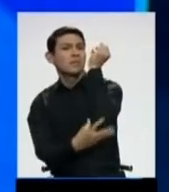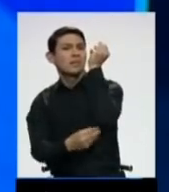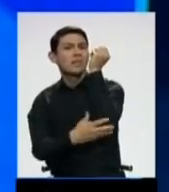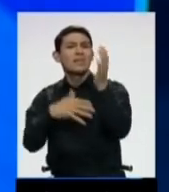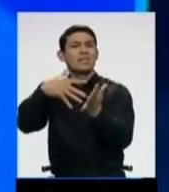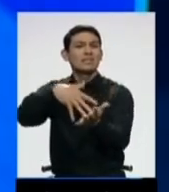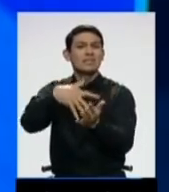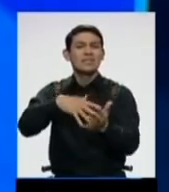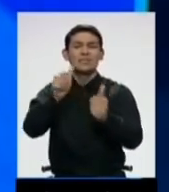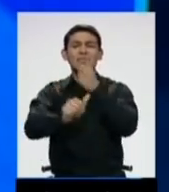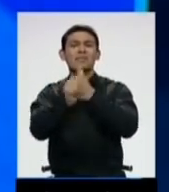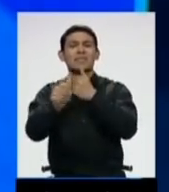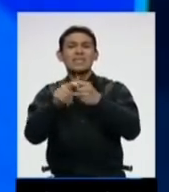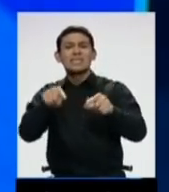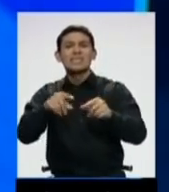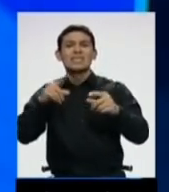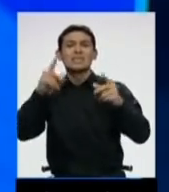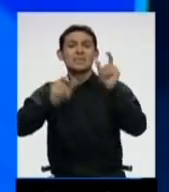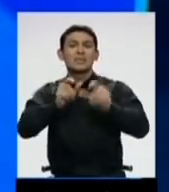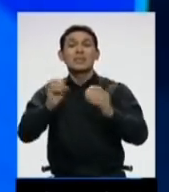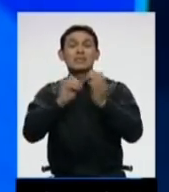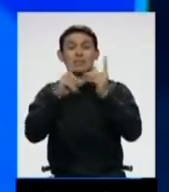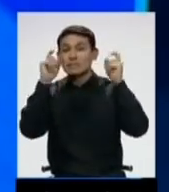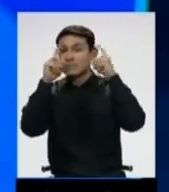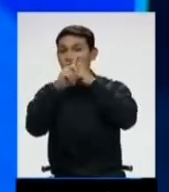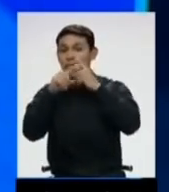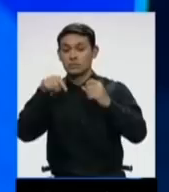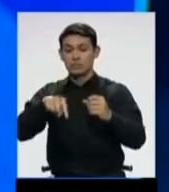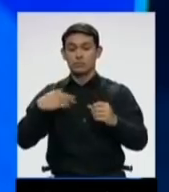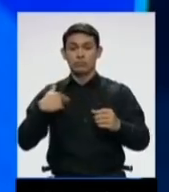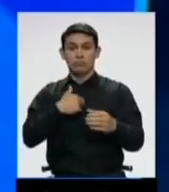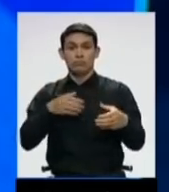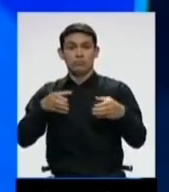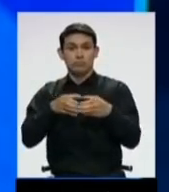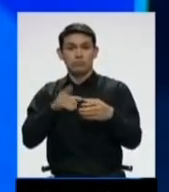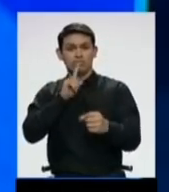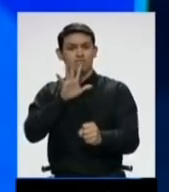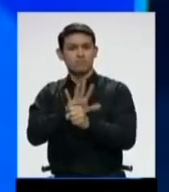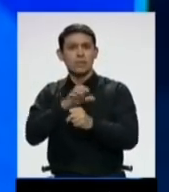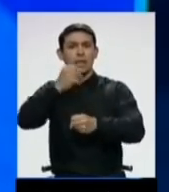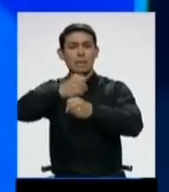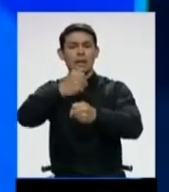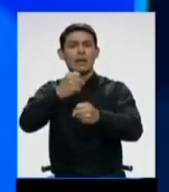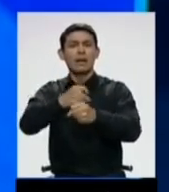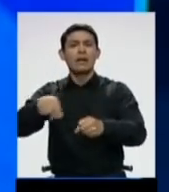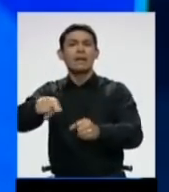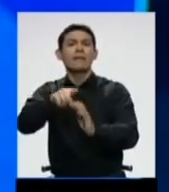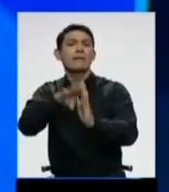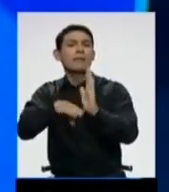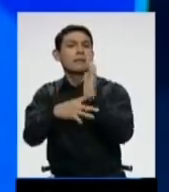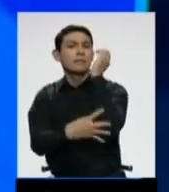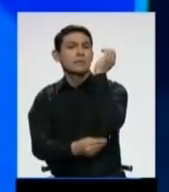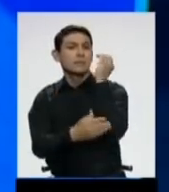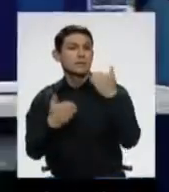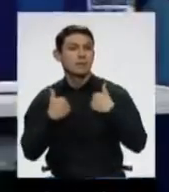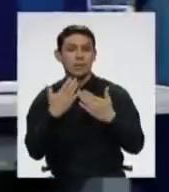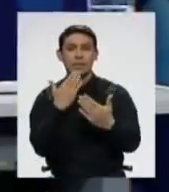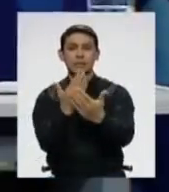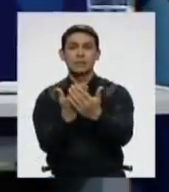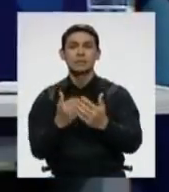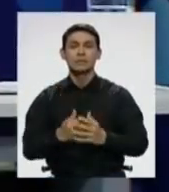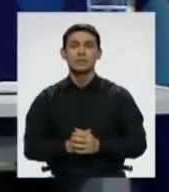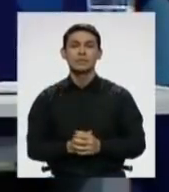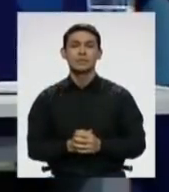en mayores dificultades. El compromiso de solidaridad nacional es trabajar por los que menos tienen. Muchas gracias.